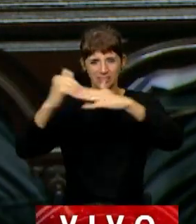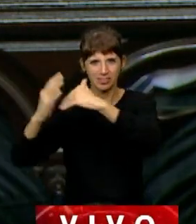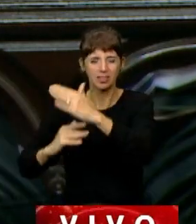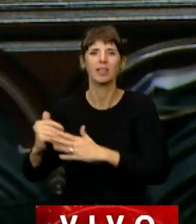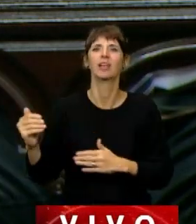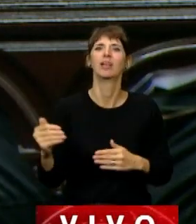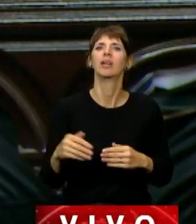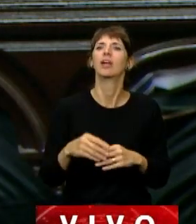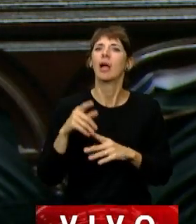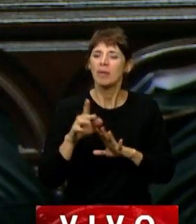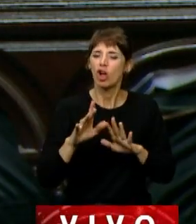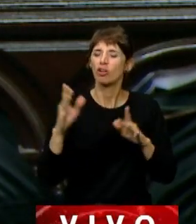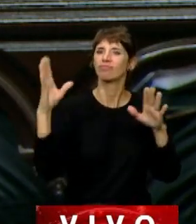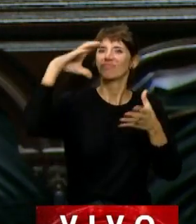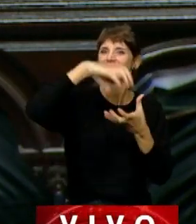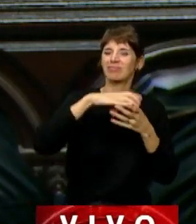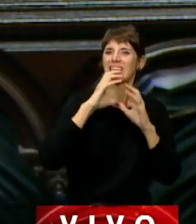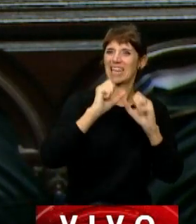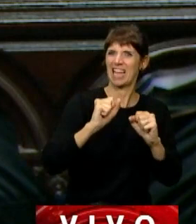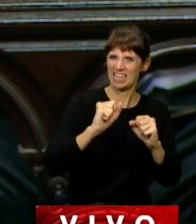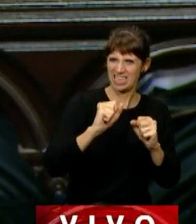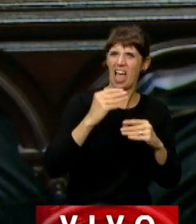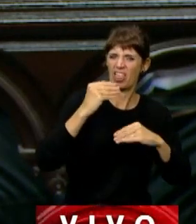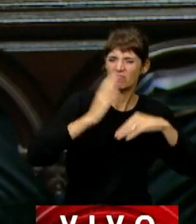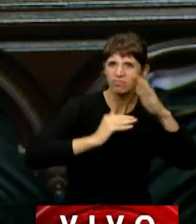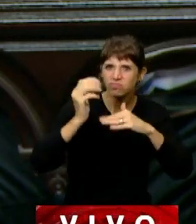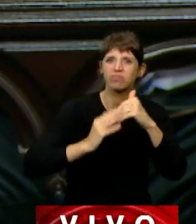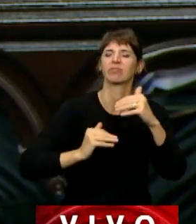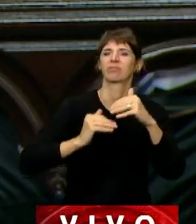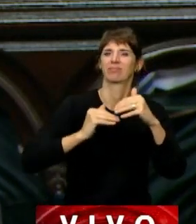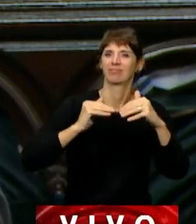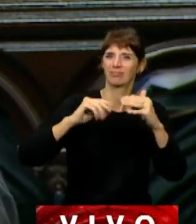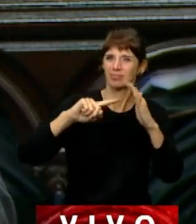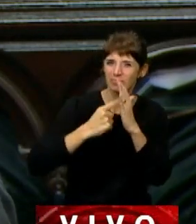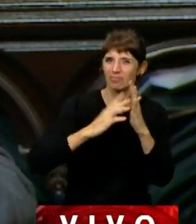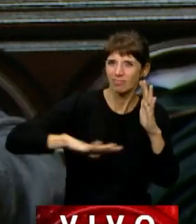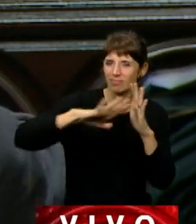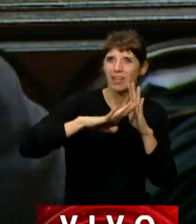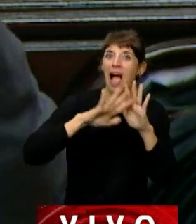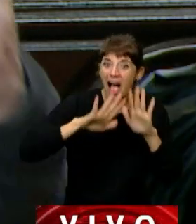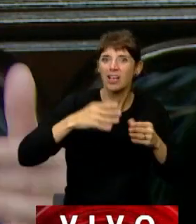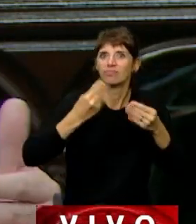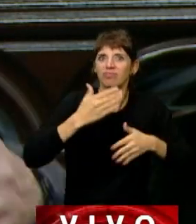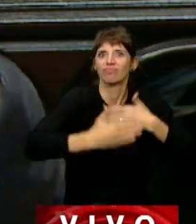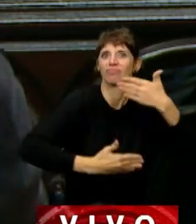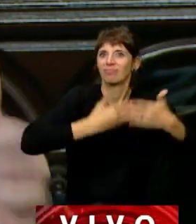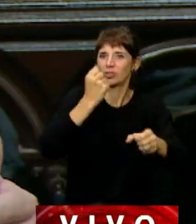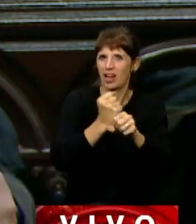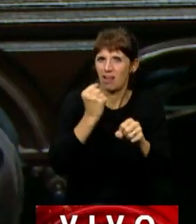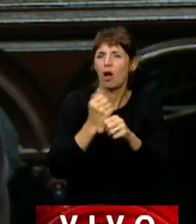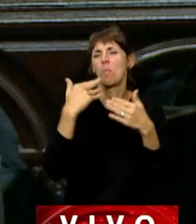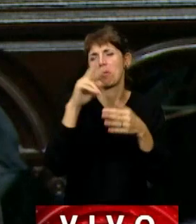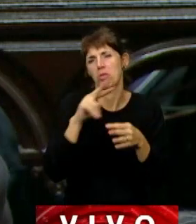Integración Sociourbana se está financiando desde allí. Y hemos avanzado, le podría leer la cantidad,